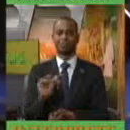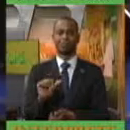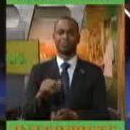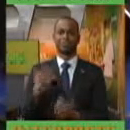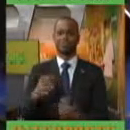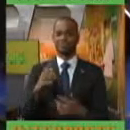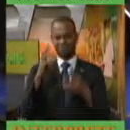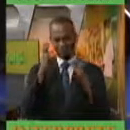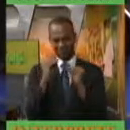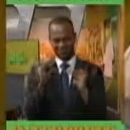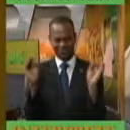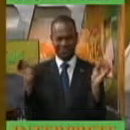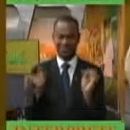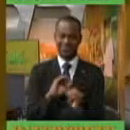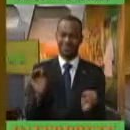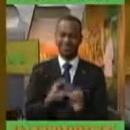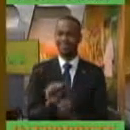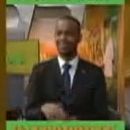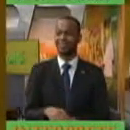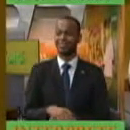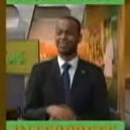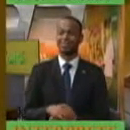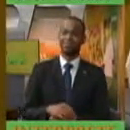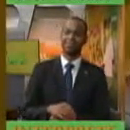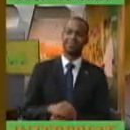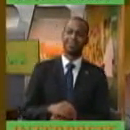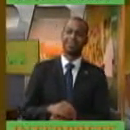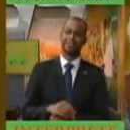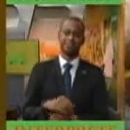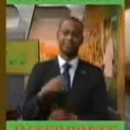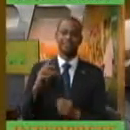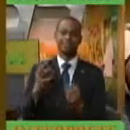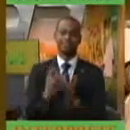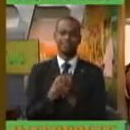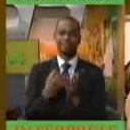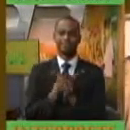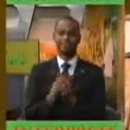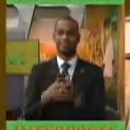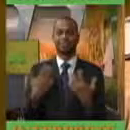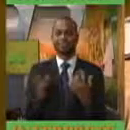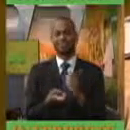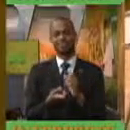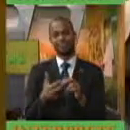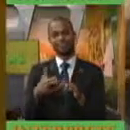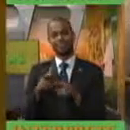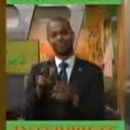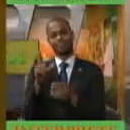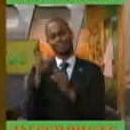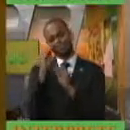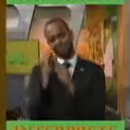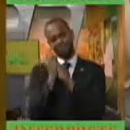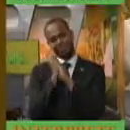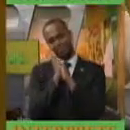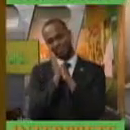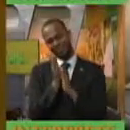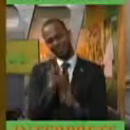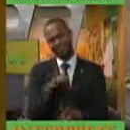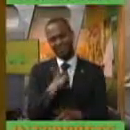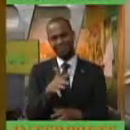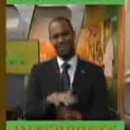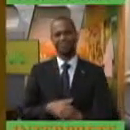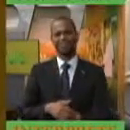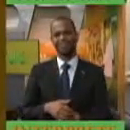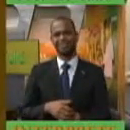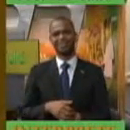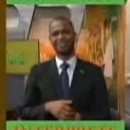ella dormir. Misma. Sin dormir. Pero así debiste es. Aprovechar el camino, caramba, y echar una pavita. Lo más hiciste. O menos, sí. Se te